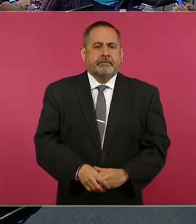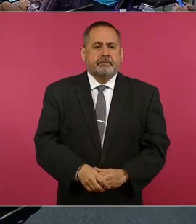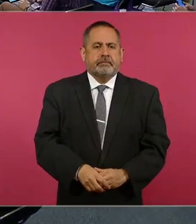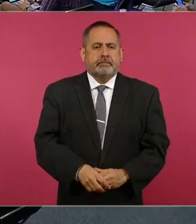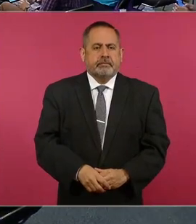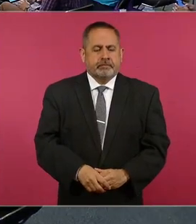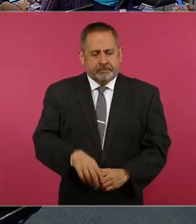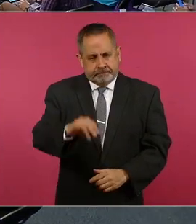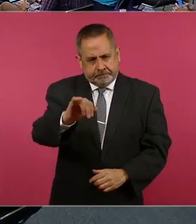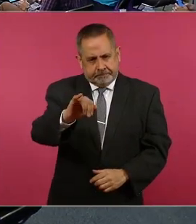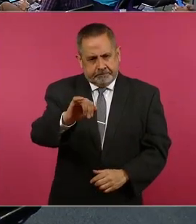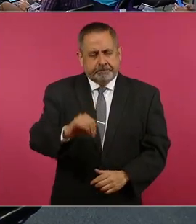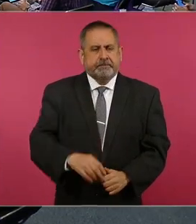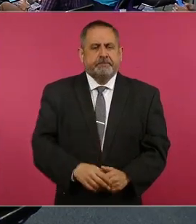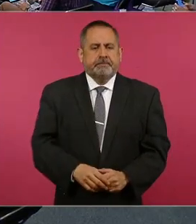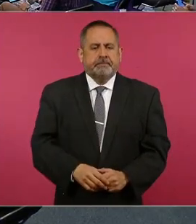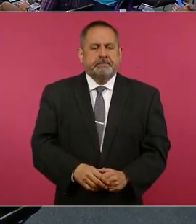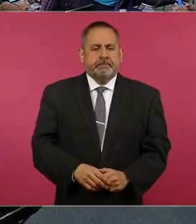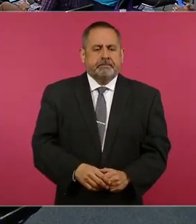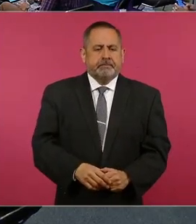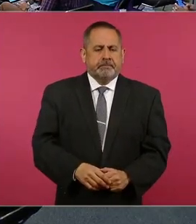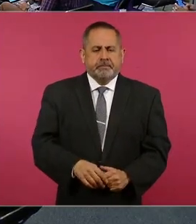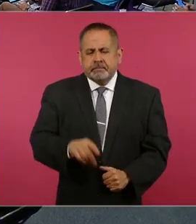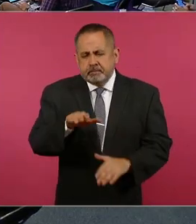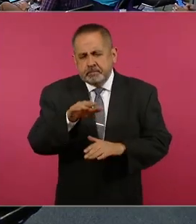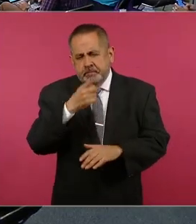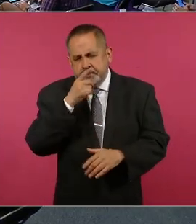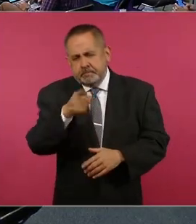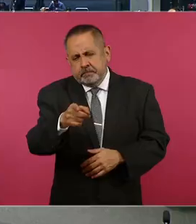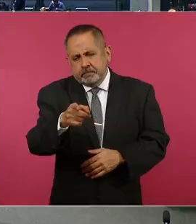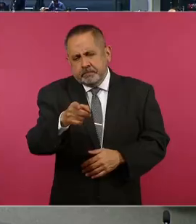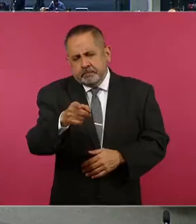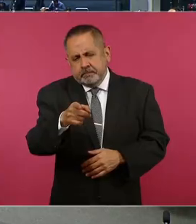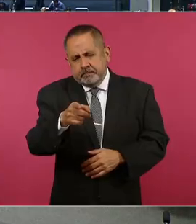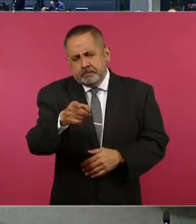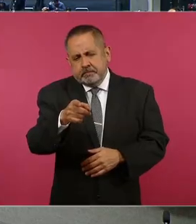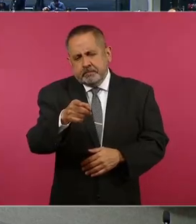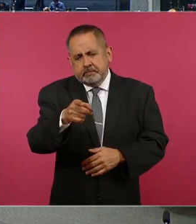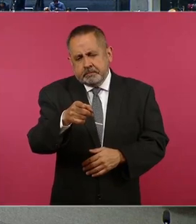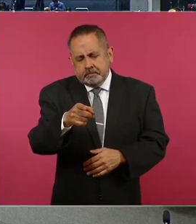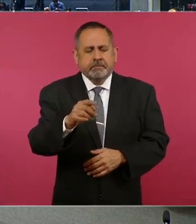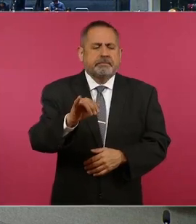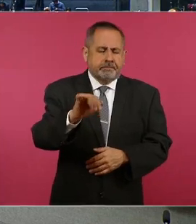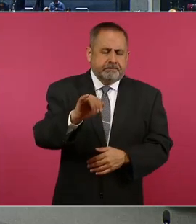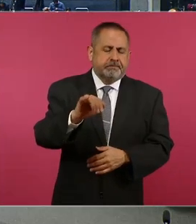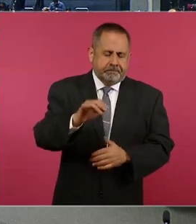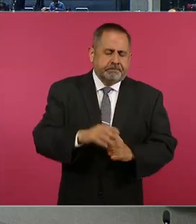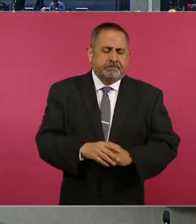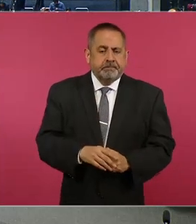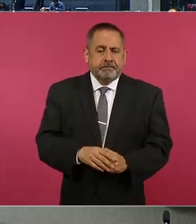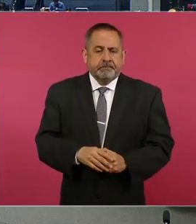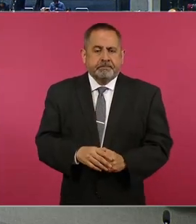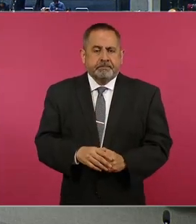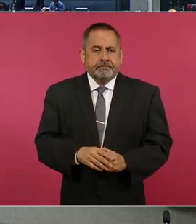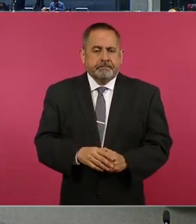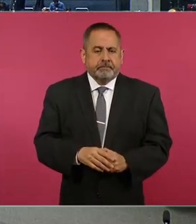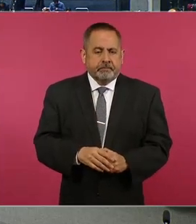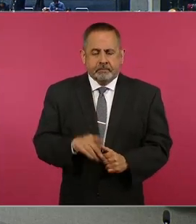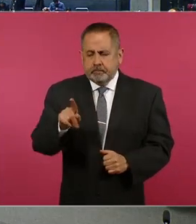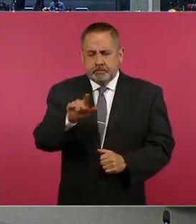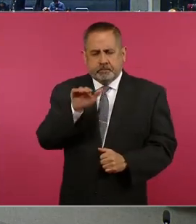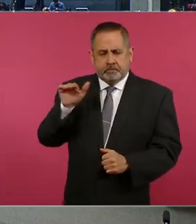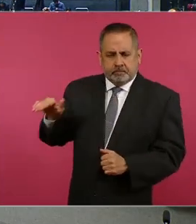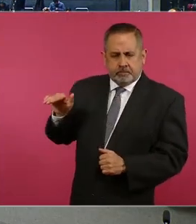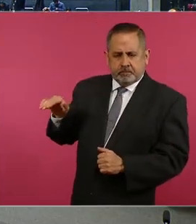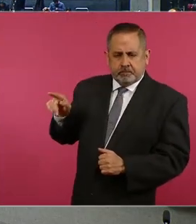sí hablas de sí sí le vamos a